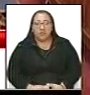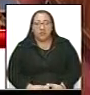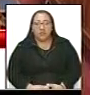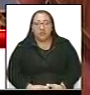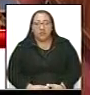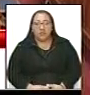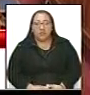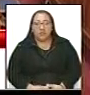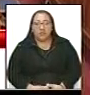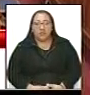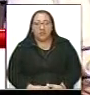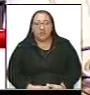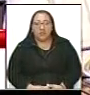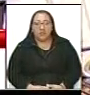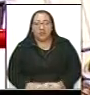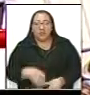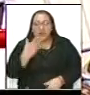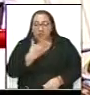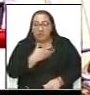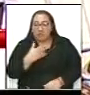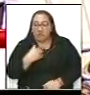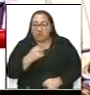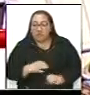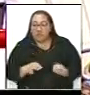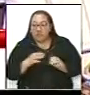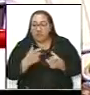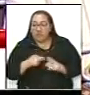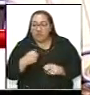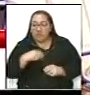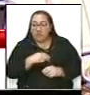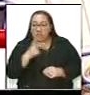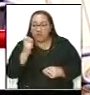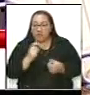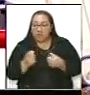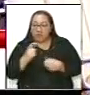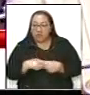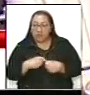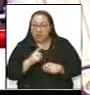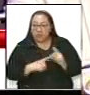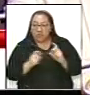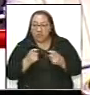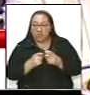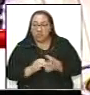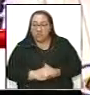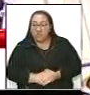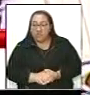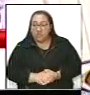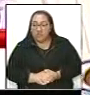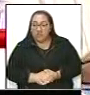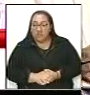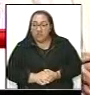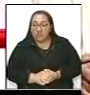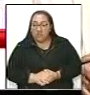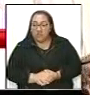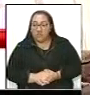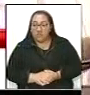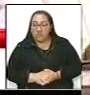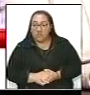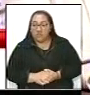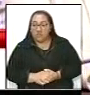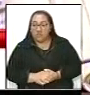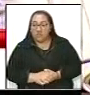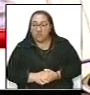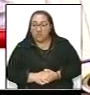Gracias, presidente. Es interesante cuando escuchamos la participación de algunos colegas congresistas diciendo que al